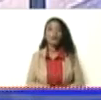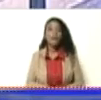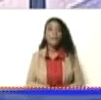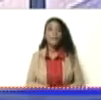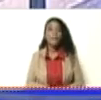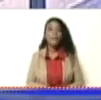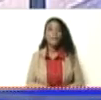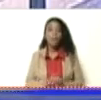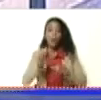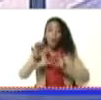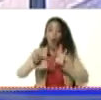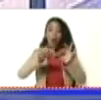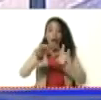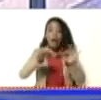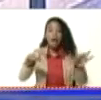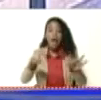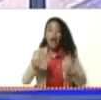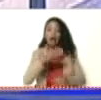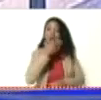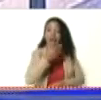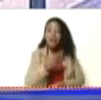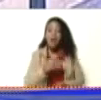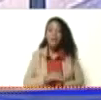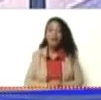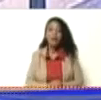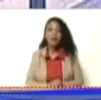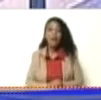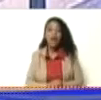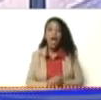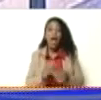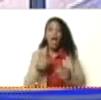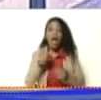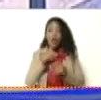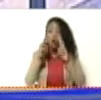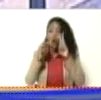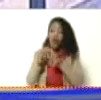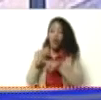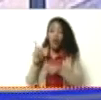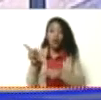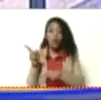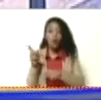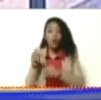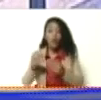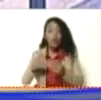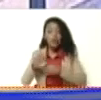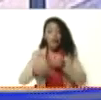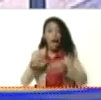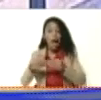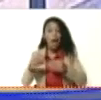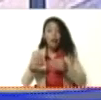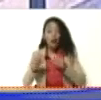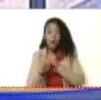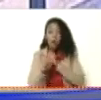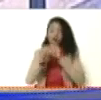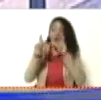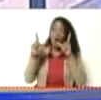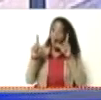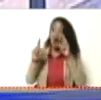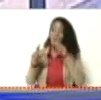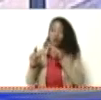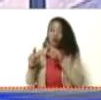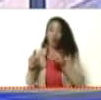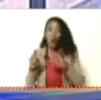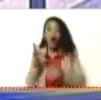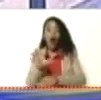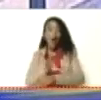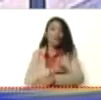por la yaca en diciembre. Entre ellos veo como que se han redescubierto en sus